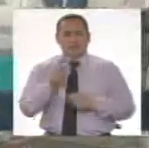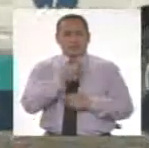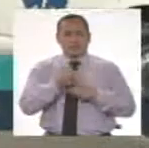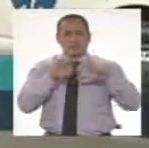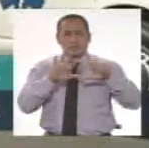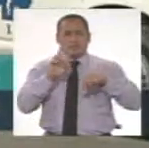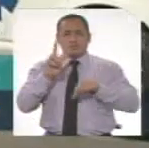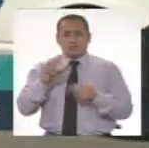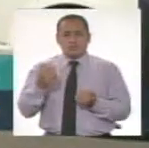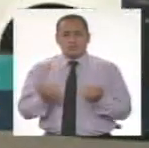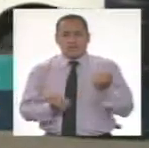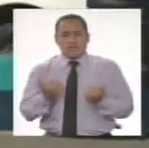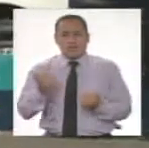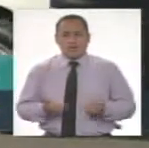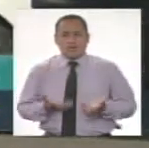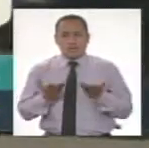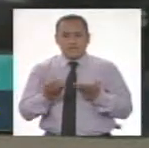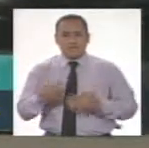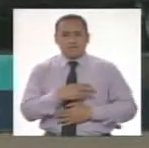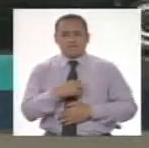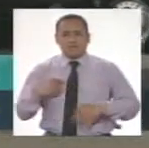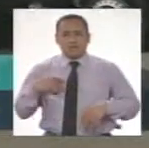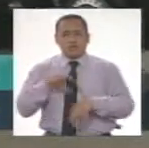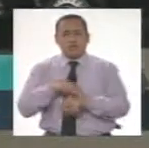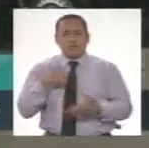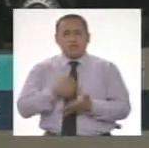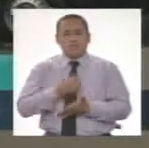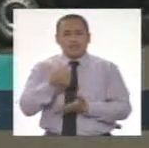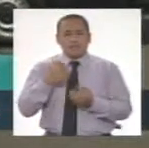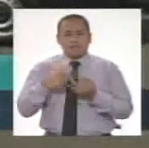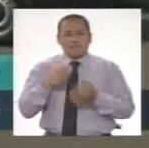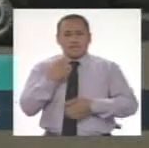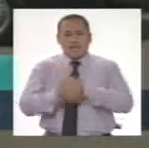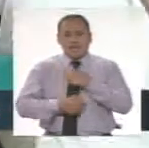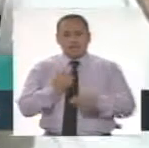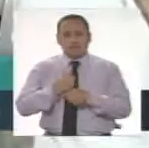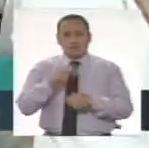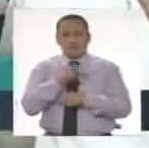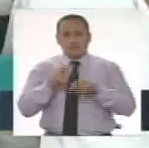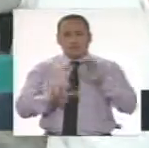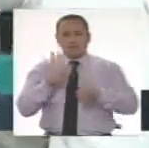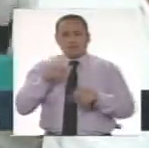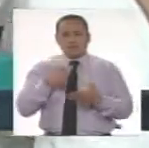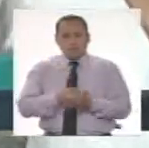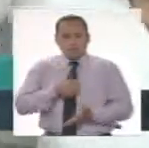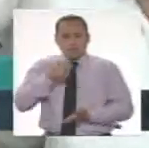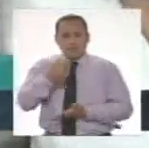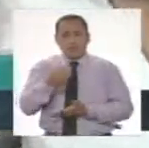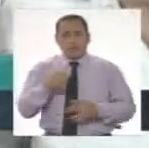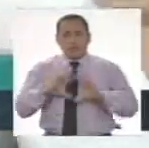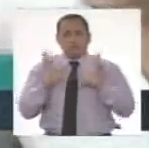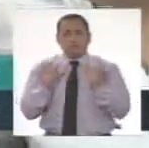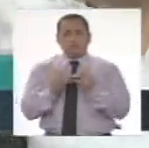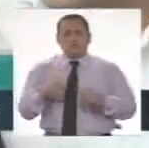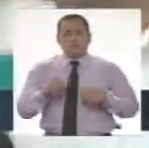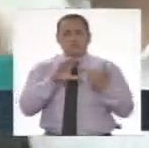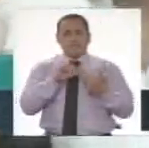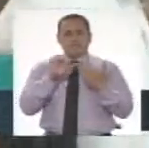282 ambulancias que el Ministerio de Salud adquirirá en el transcurso del año 2014, con una inversión total de